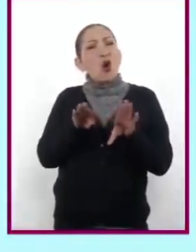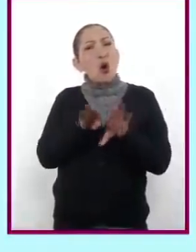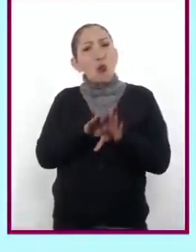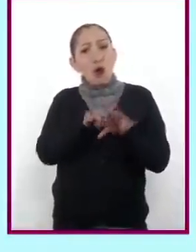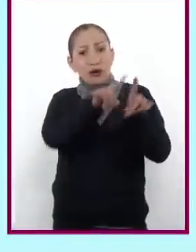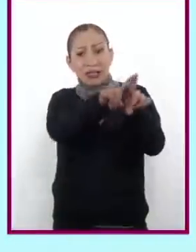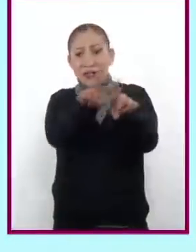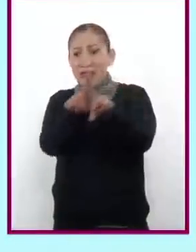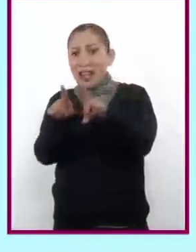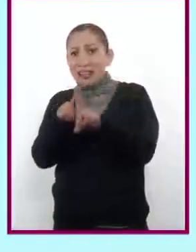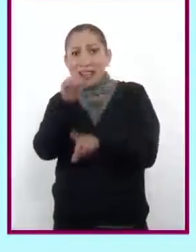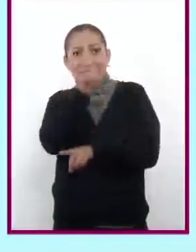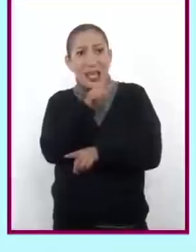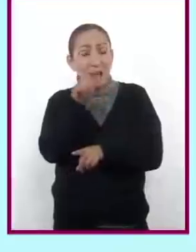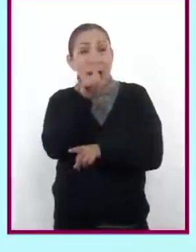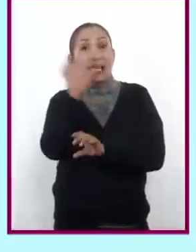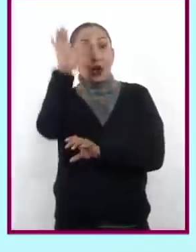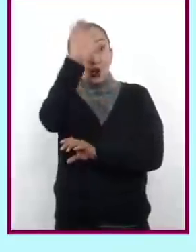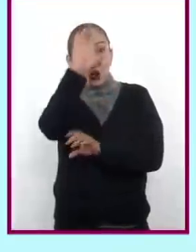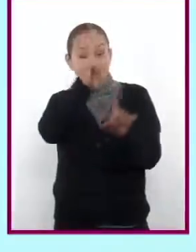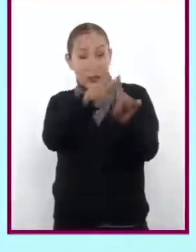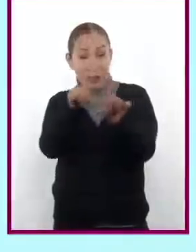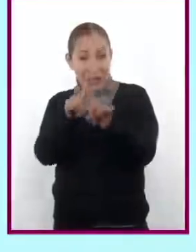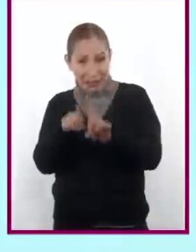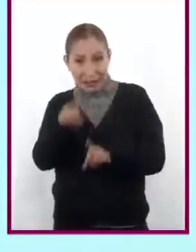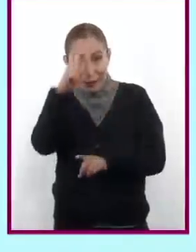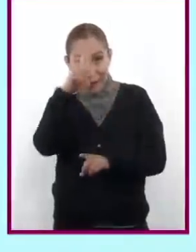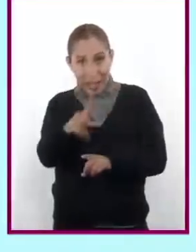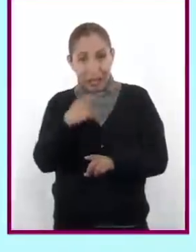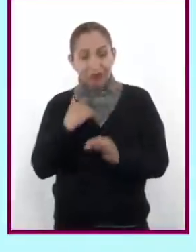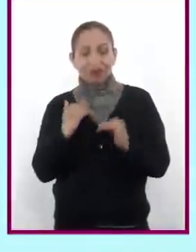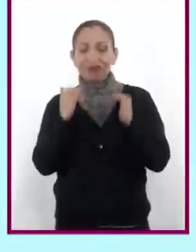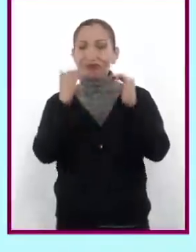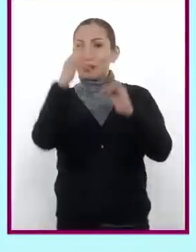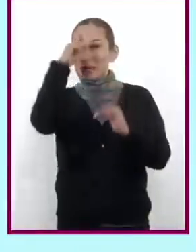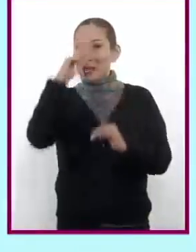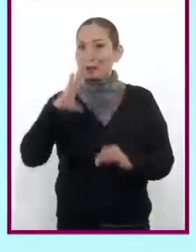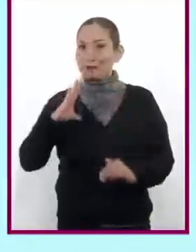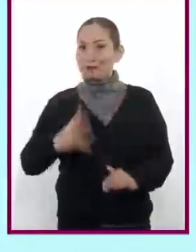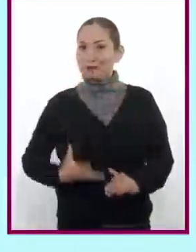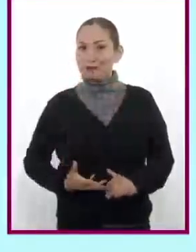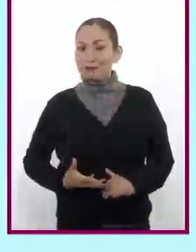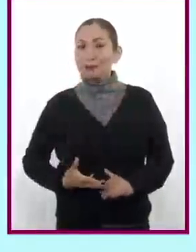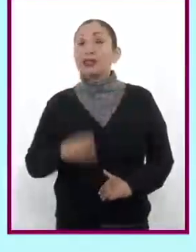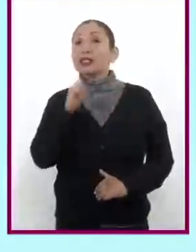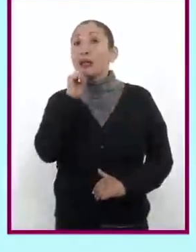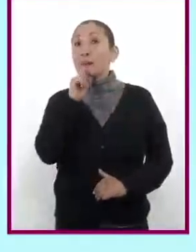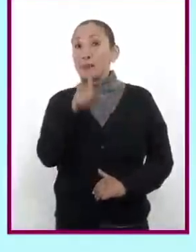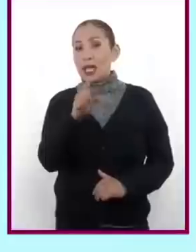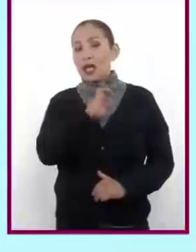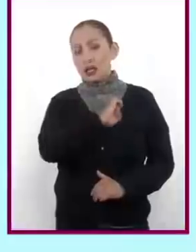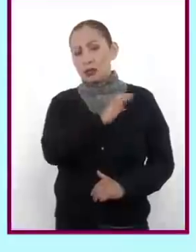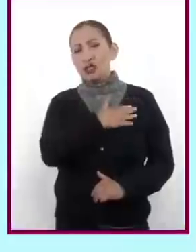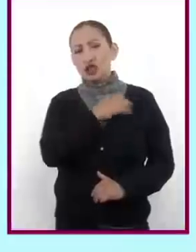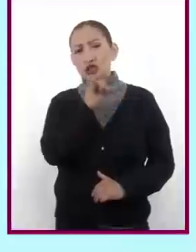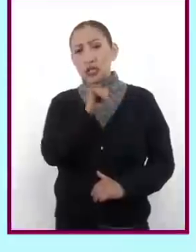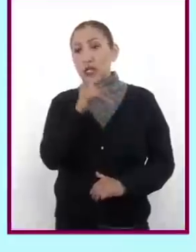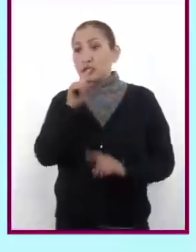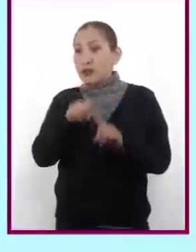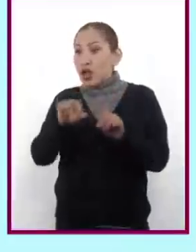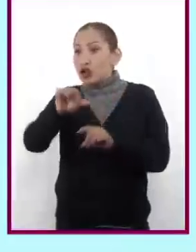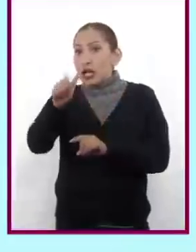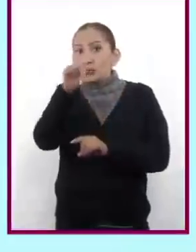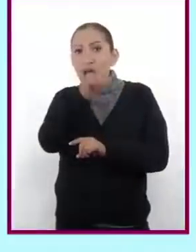la diversidad lingüística y cultural de nuestro país nos enaltece como mexicanos, ya que además del español, muchas